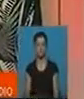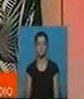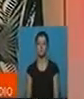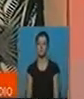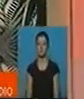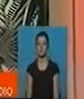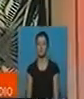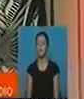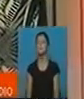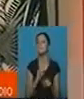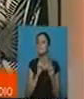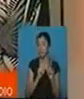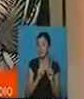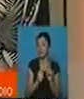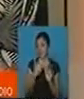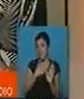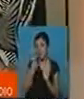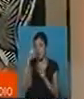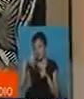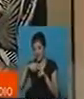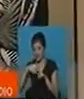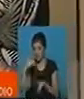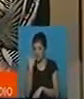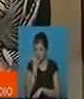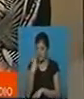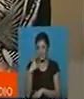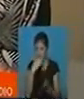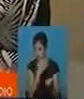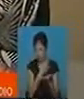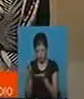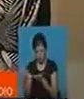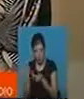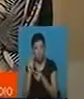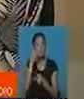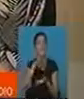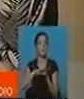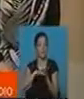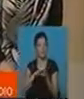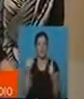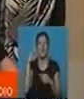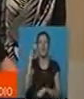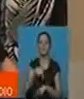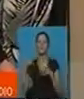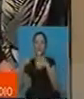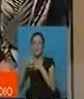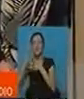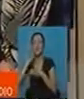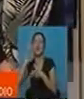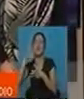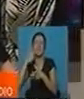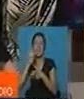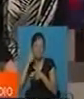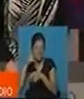me parece que hay un elemento importante que habría que descartar de base, y es que esto no fue un acto de ISIS. No, claro. Esto no